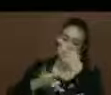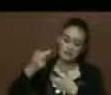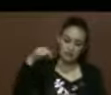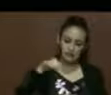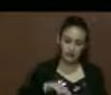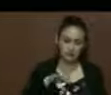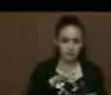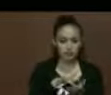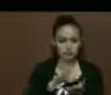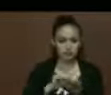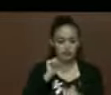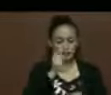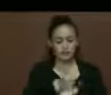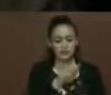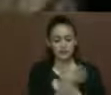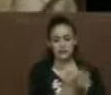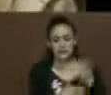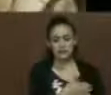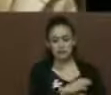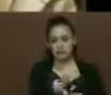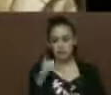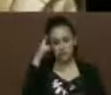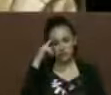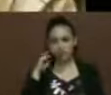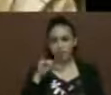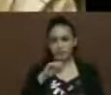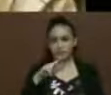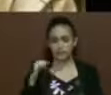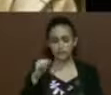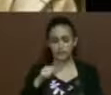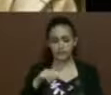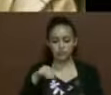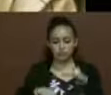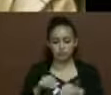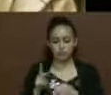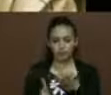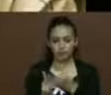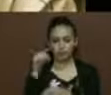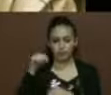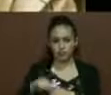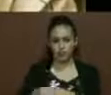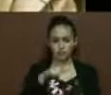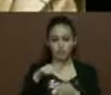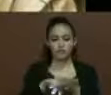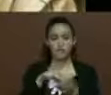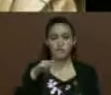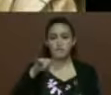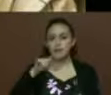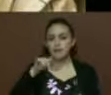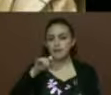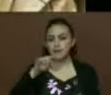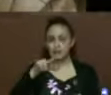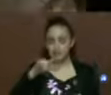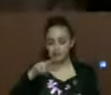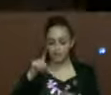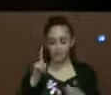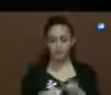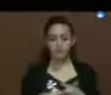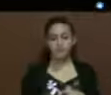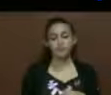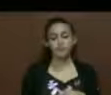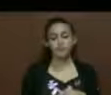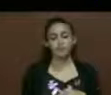invertir en la producción de berries en la zona del Valle de Marabatío, y